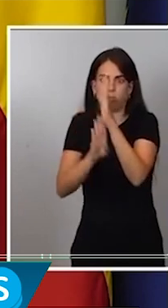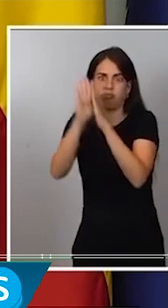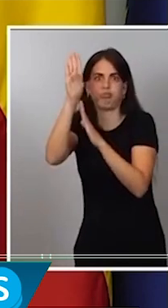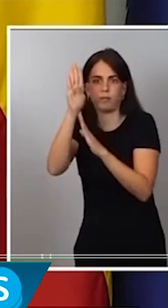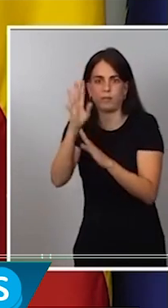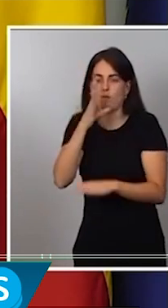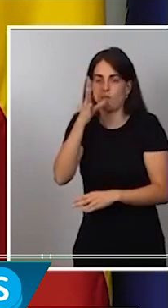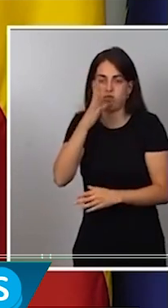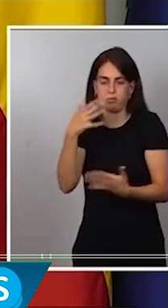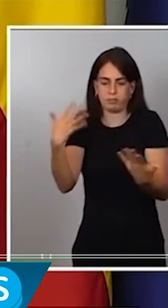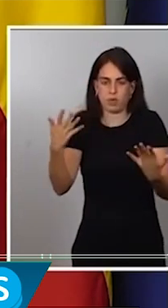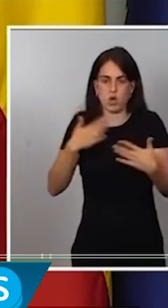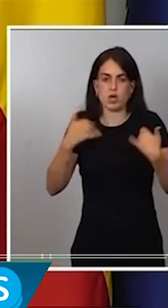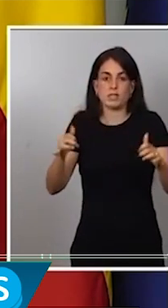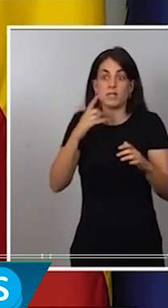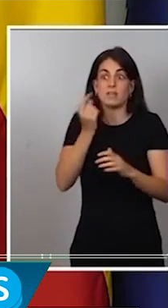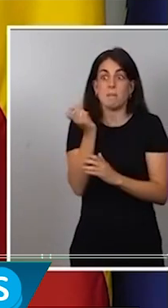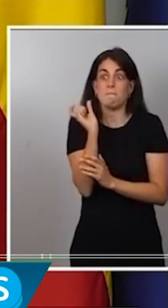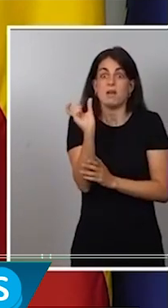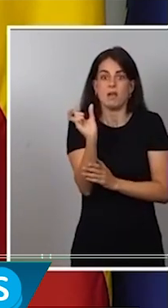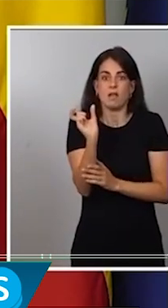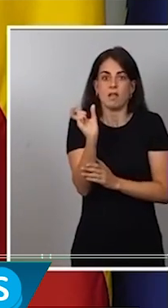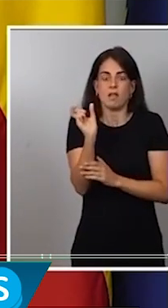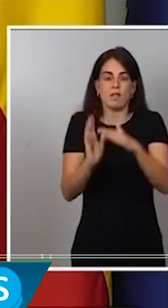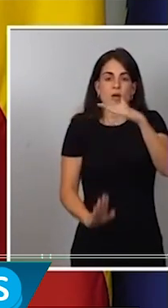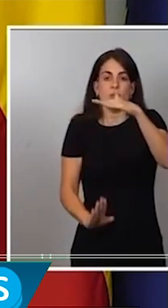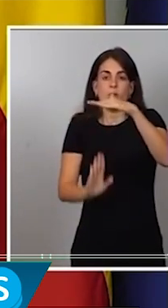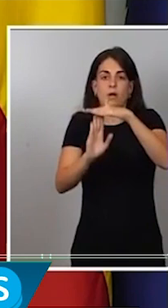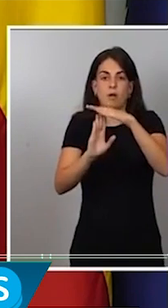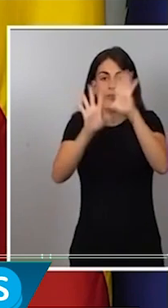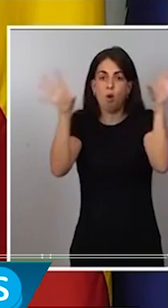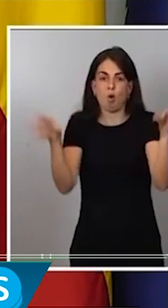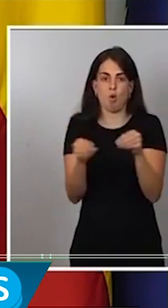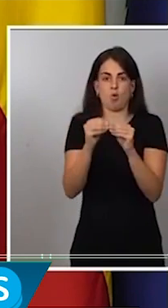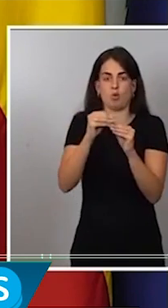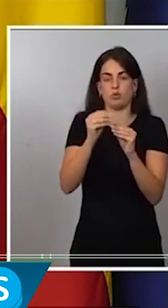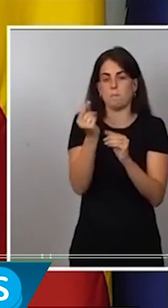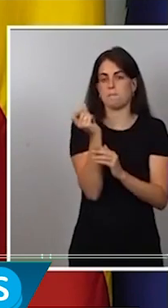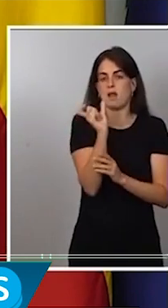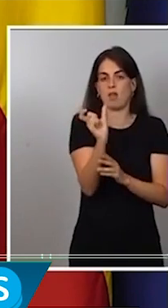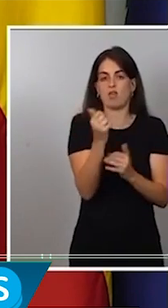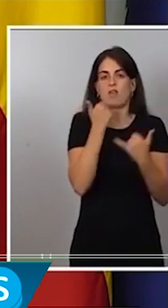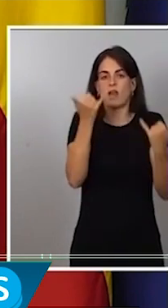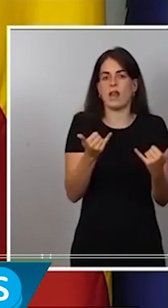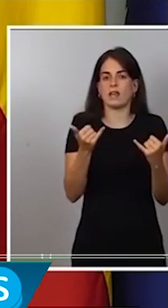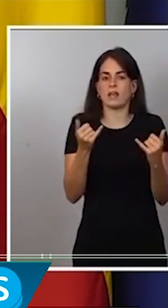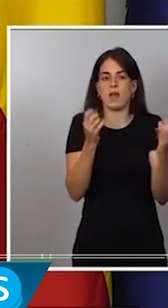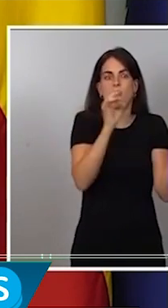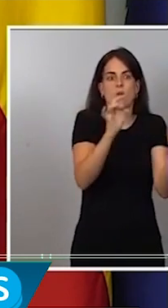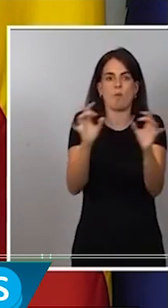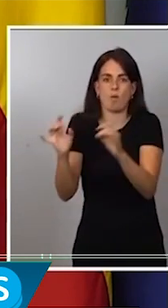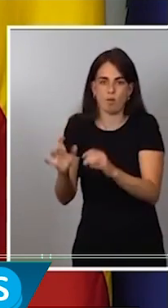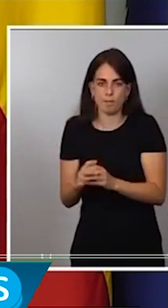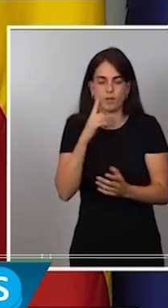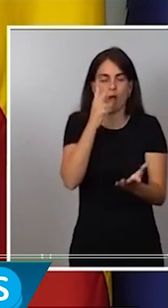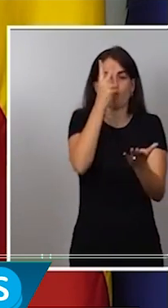analistas económicos más importantes de España, que no están subvencionados ni están al servicio del gobierno, pues ya están comentando que se está equivocando el gobierno